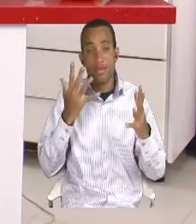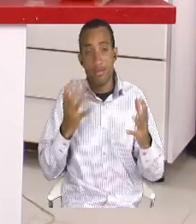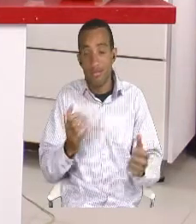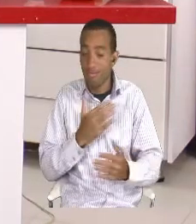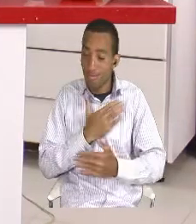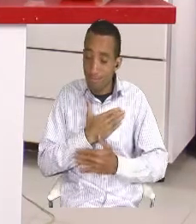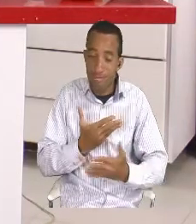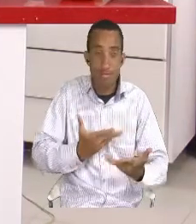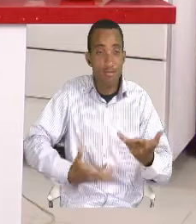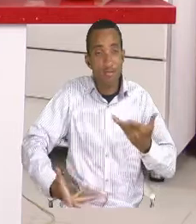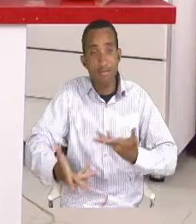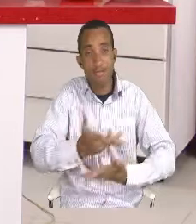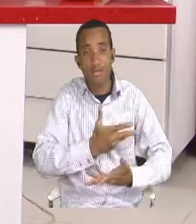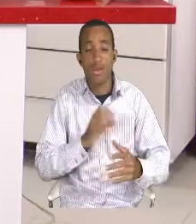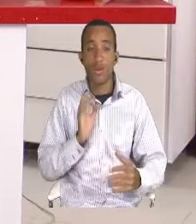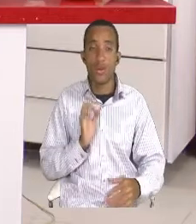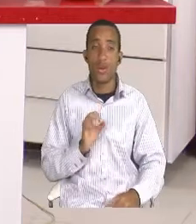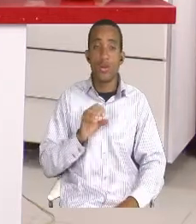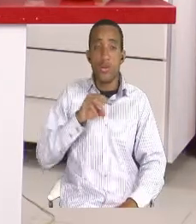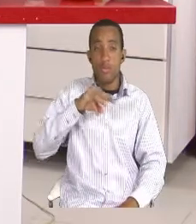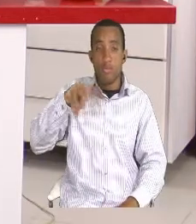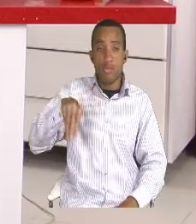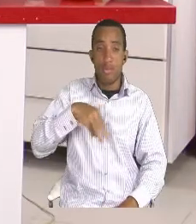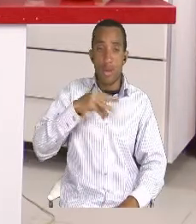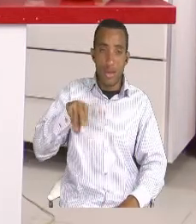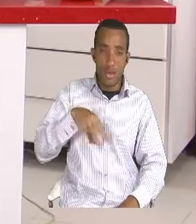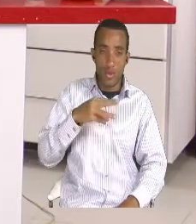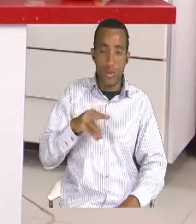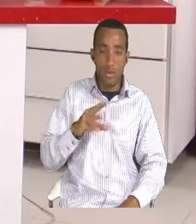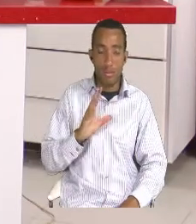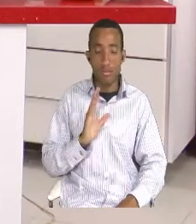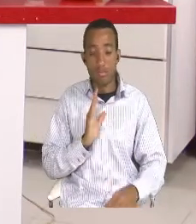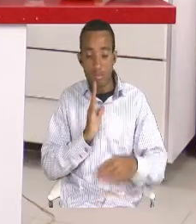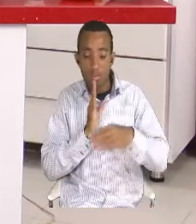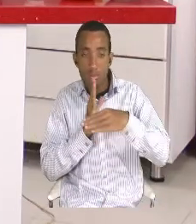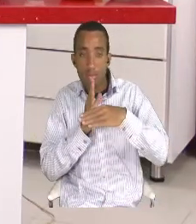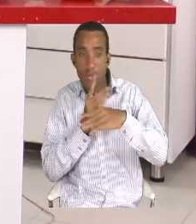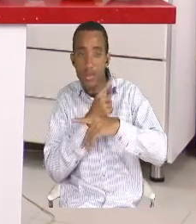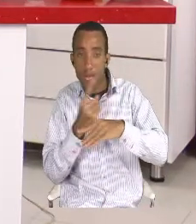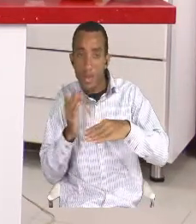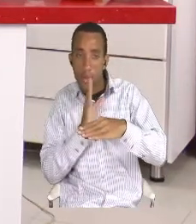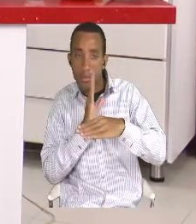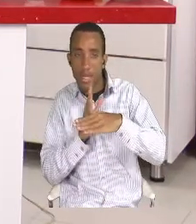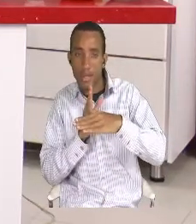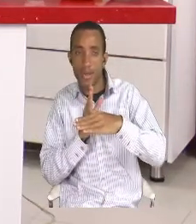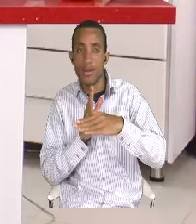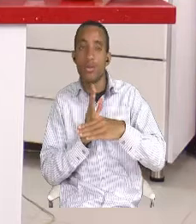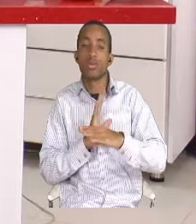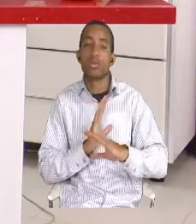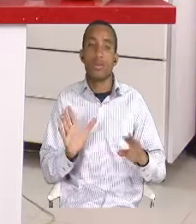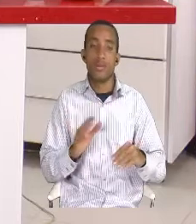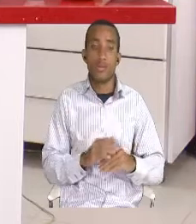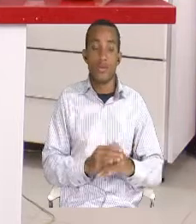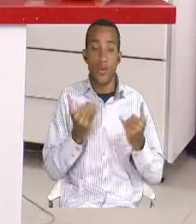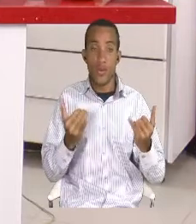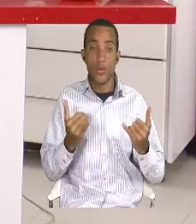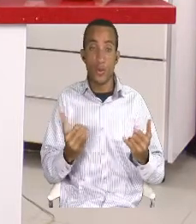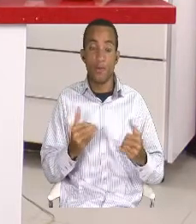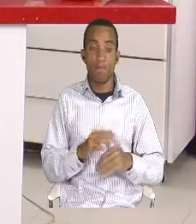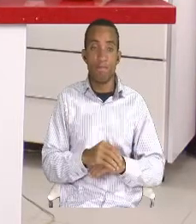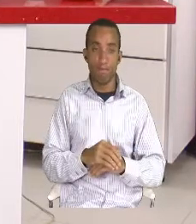miércoles, ombliguito de semana, y ya estamos aquí todos dispuestos a presentarles precisamente hoy nuestra receta del